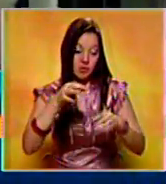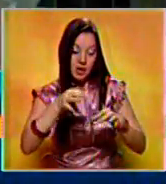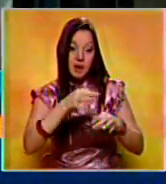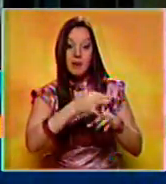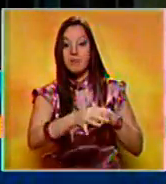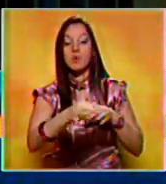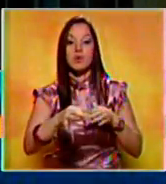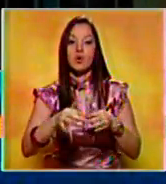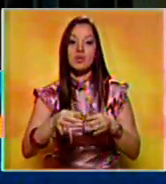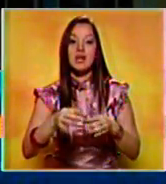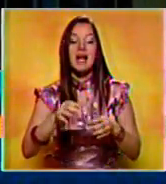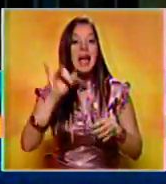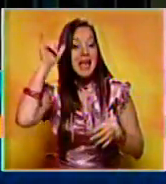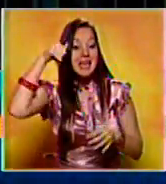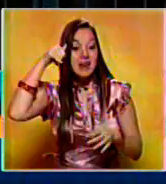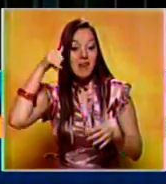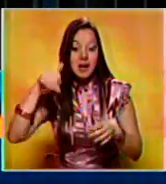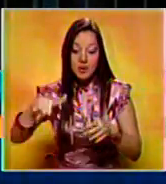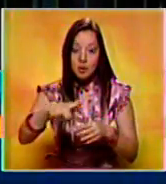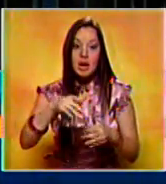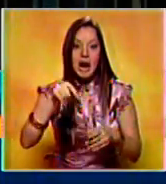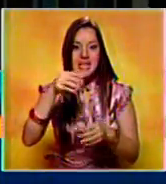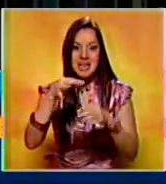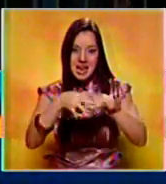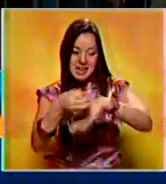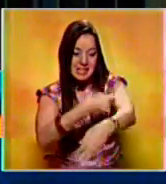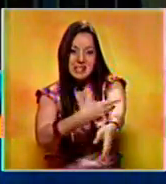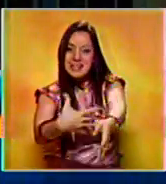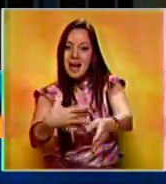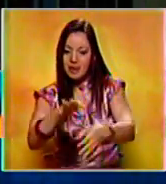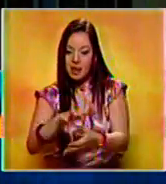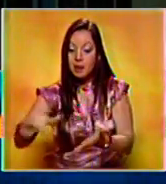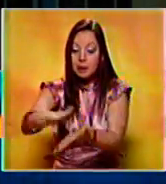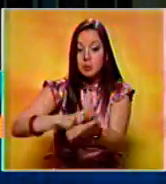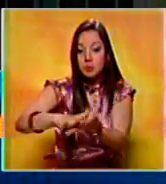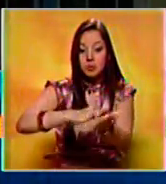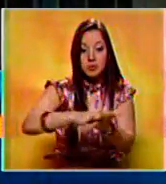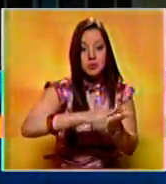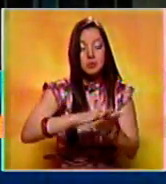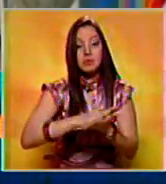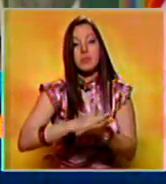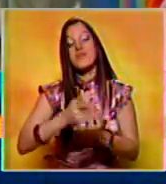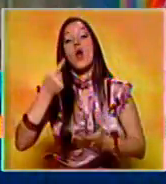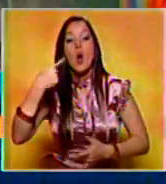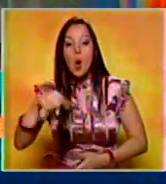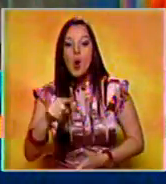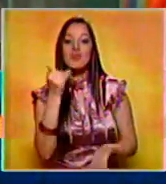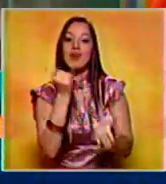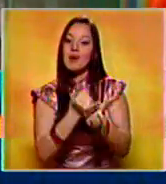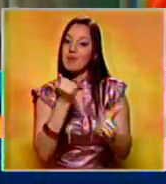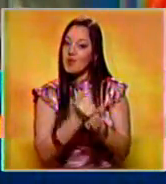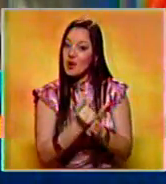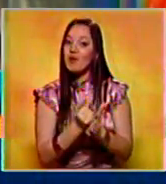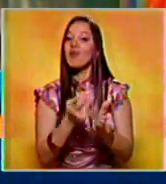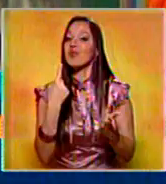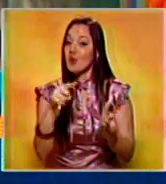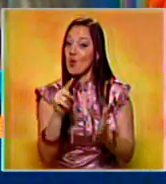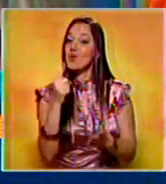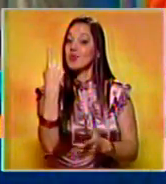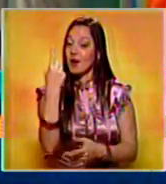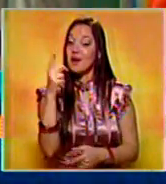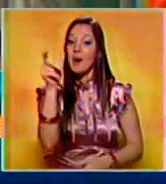sangre lavadas en el baño donde se halló el cuerpo de acuerdo con los expertos otra prueba de la presunta intervención de un